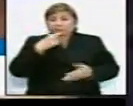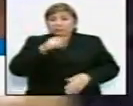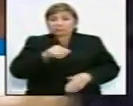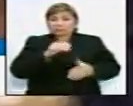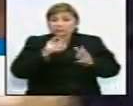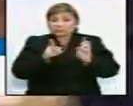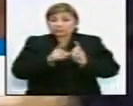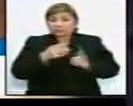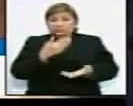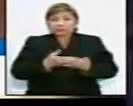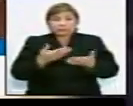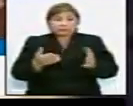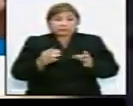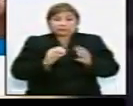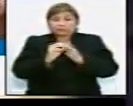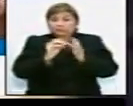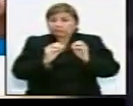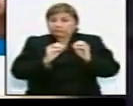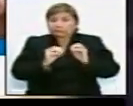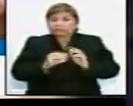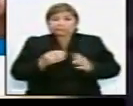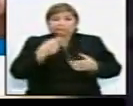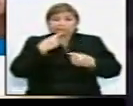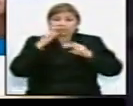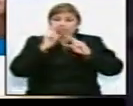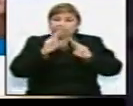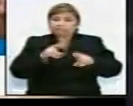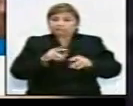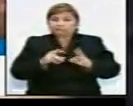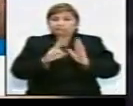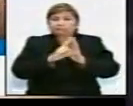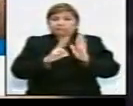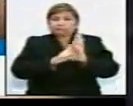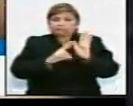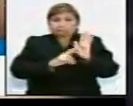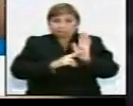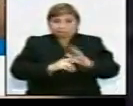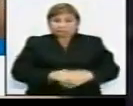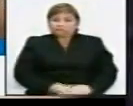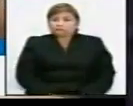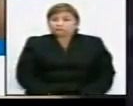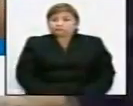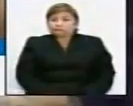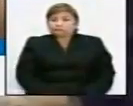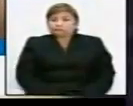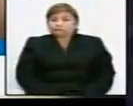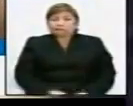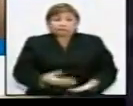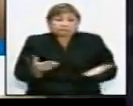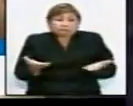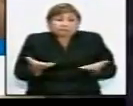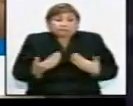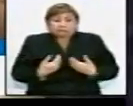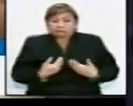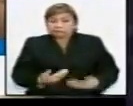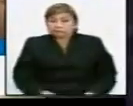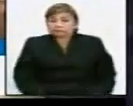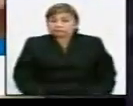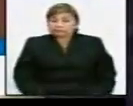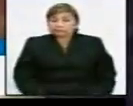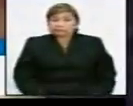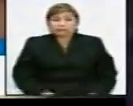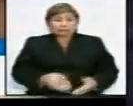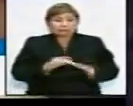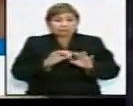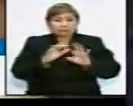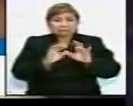encontramos redactando la nueva versión del reglamento. Es más, tengo aquí el